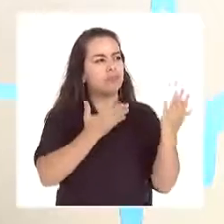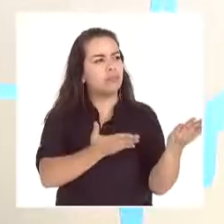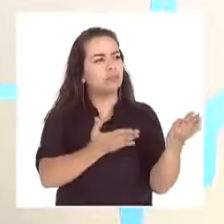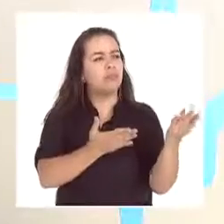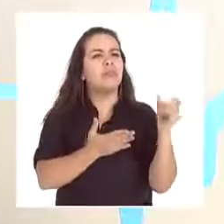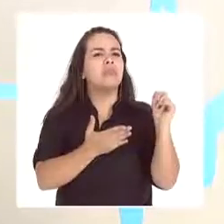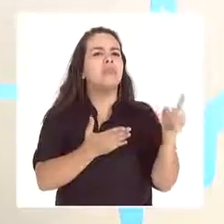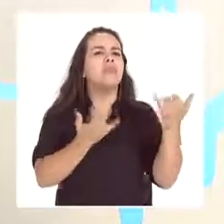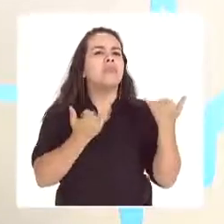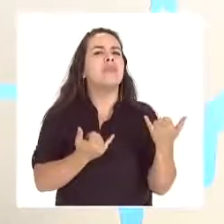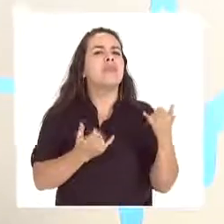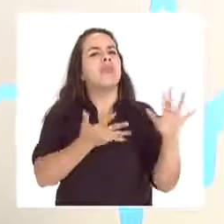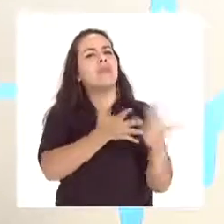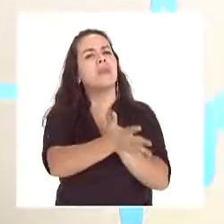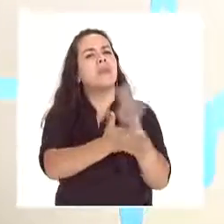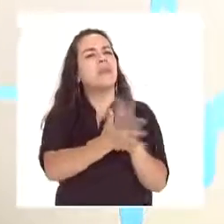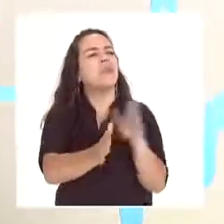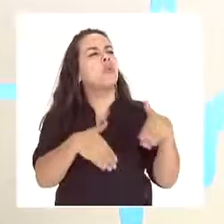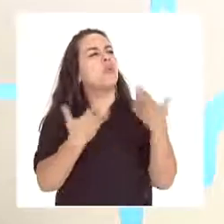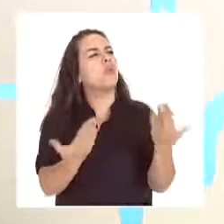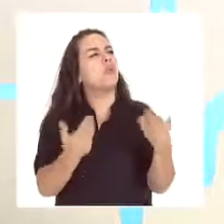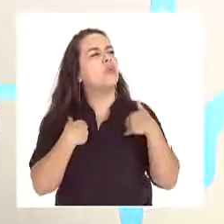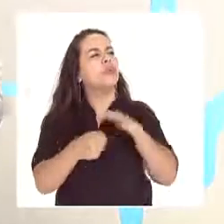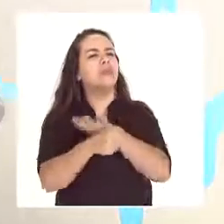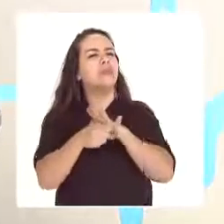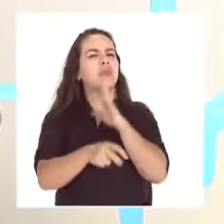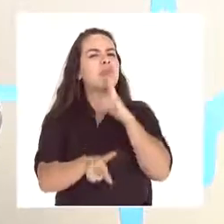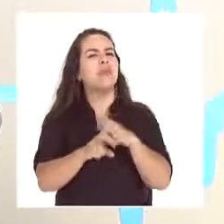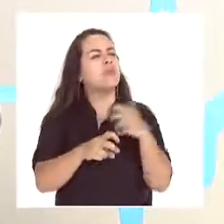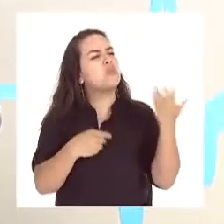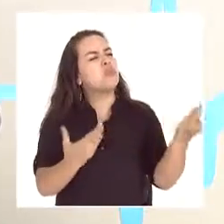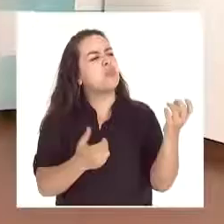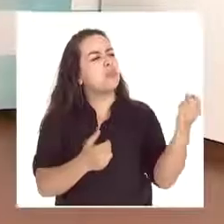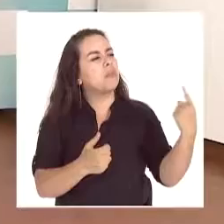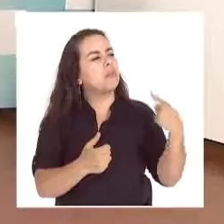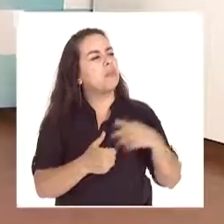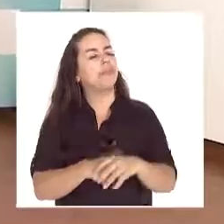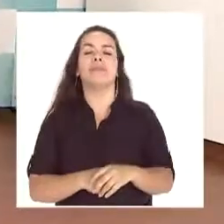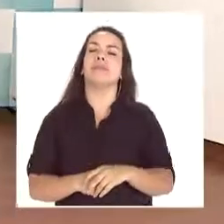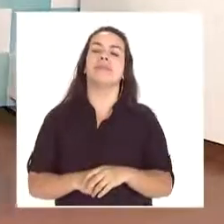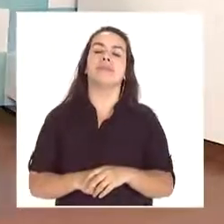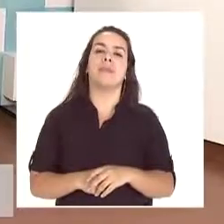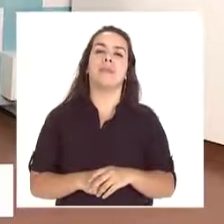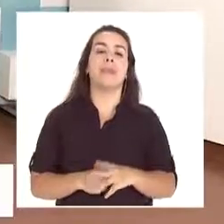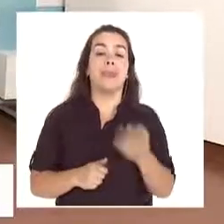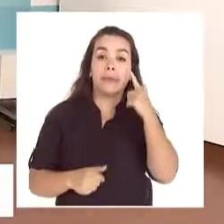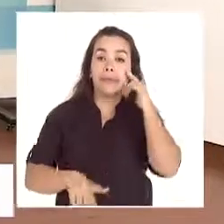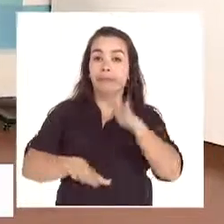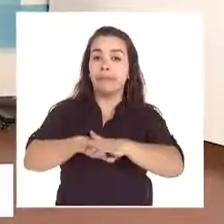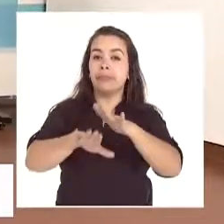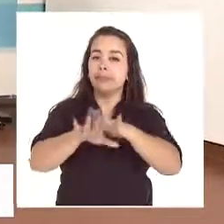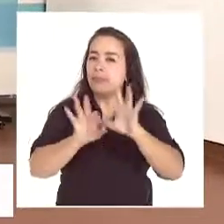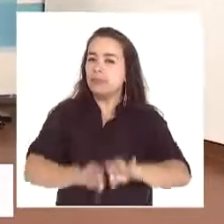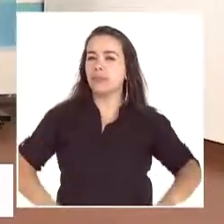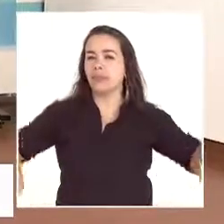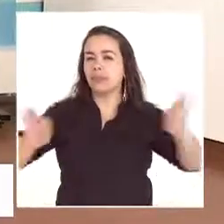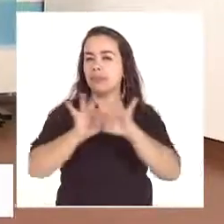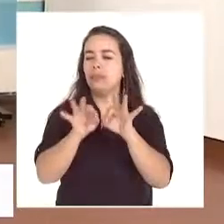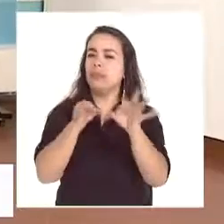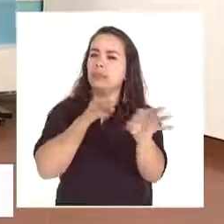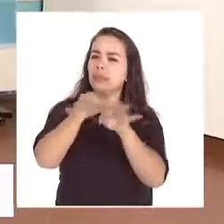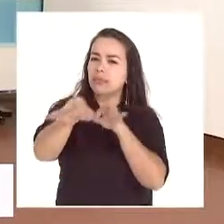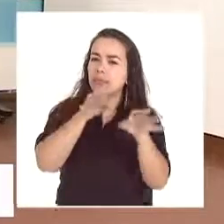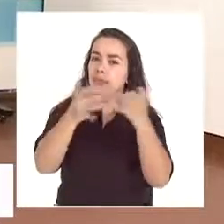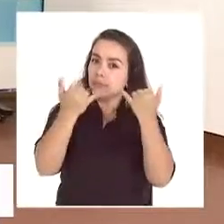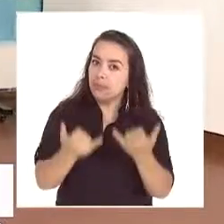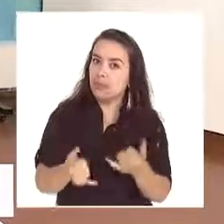un mensaje ante esa situación tan grave de la enfermedad vascular. El mensaje más importante que yo